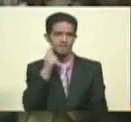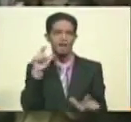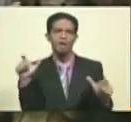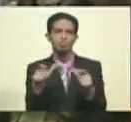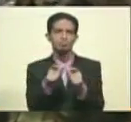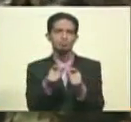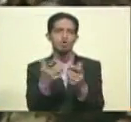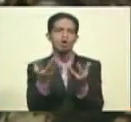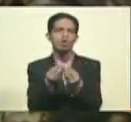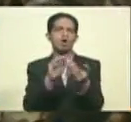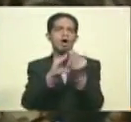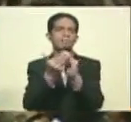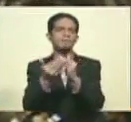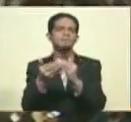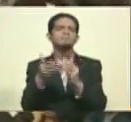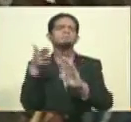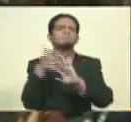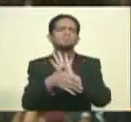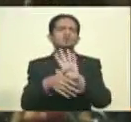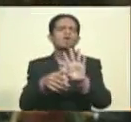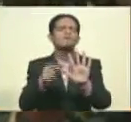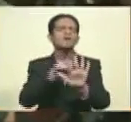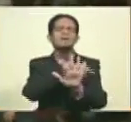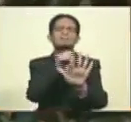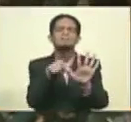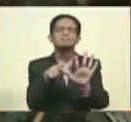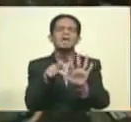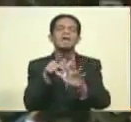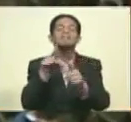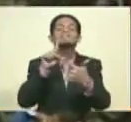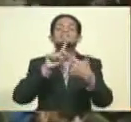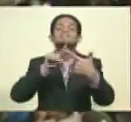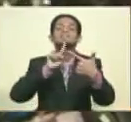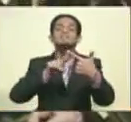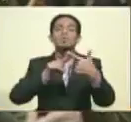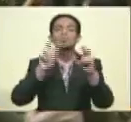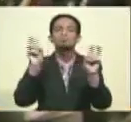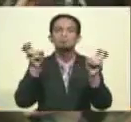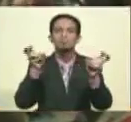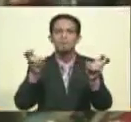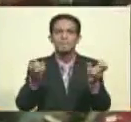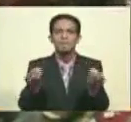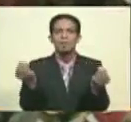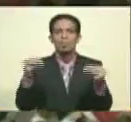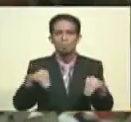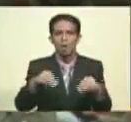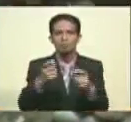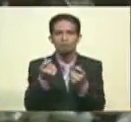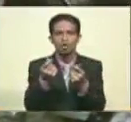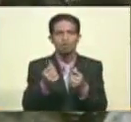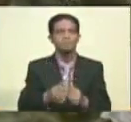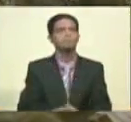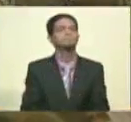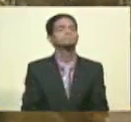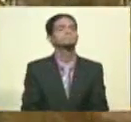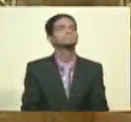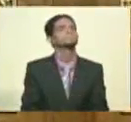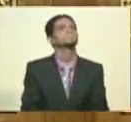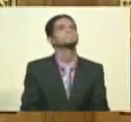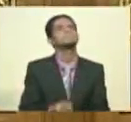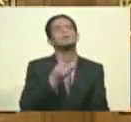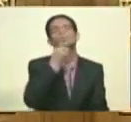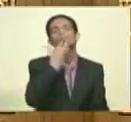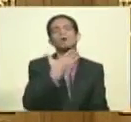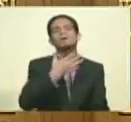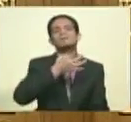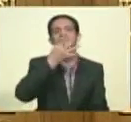segunda línea de acción que tiene que ver con un nuevo acuerdo económico Bien, para garantizar la producción nacional. Saludos a la Junta